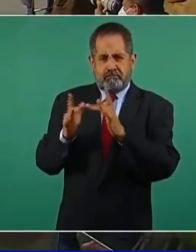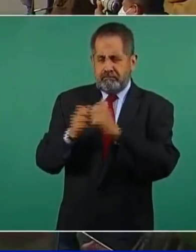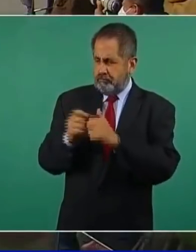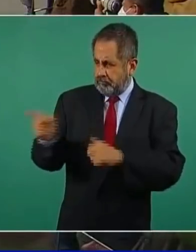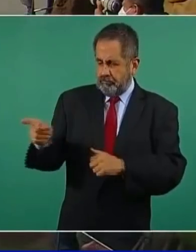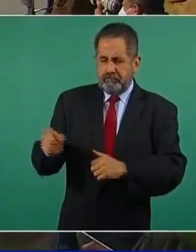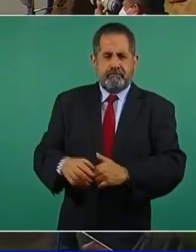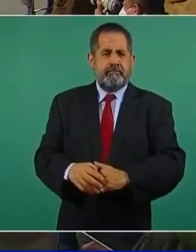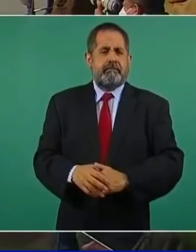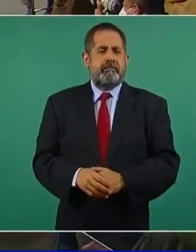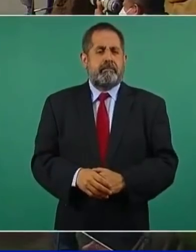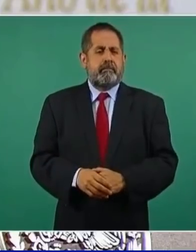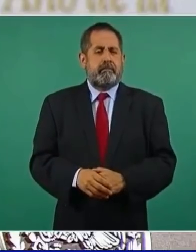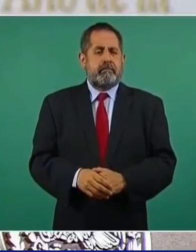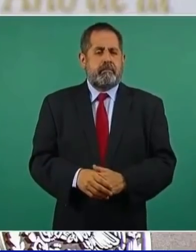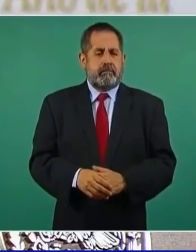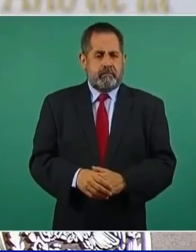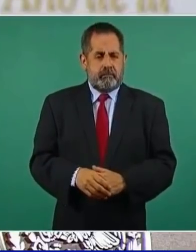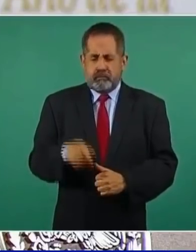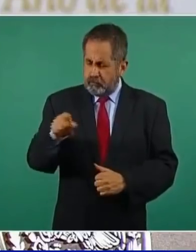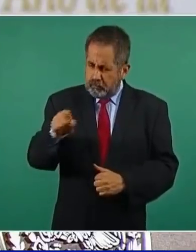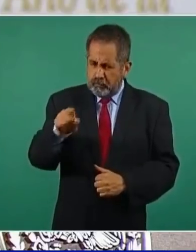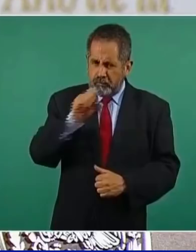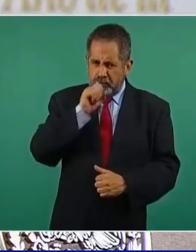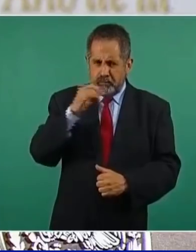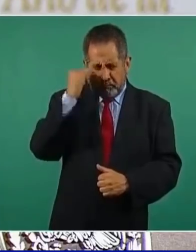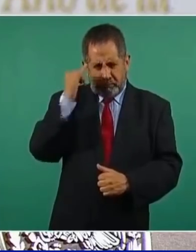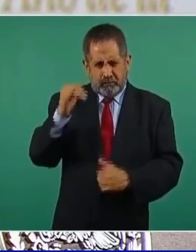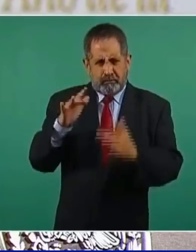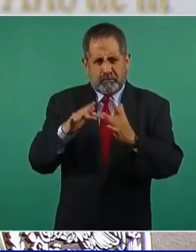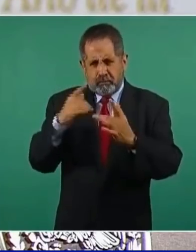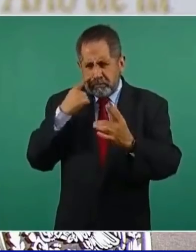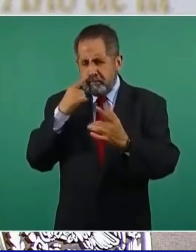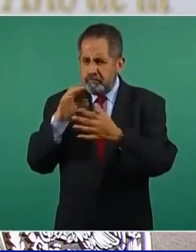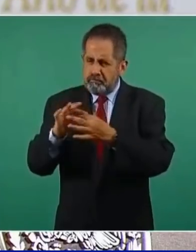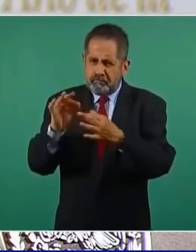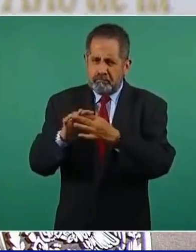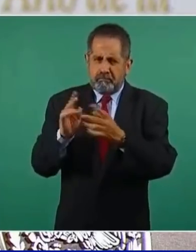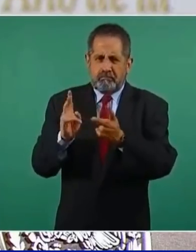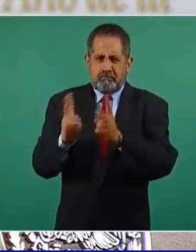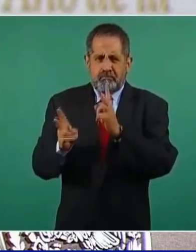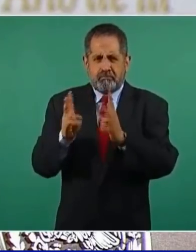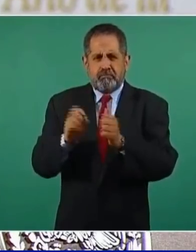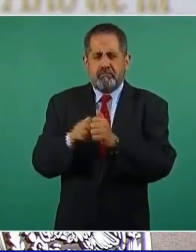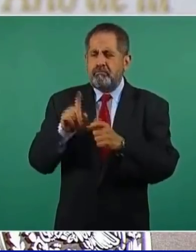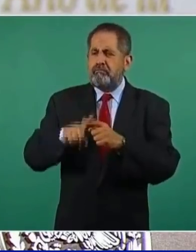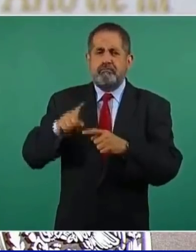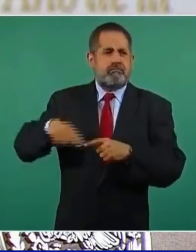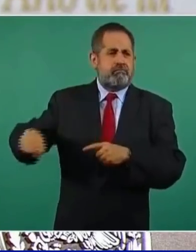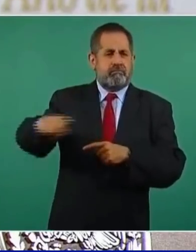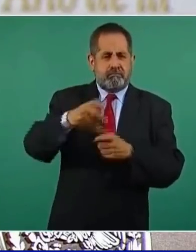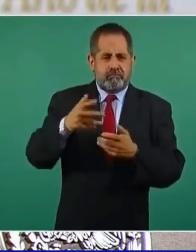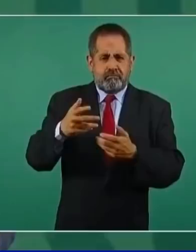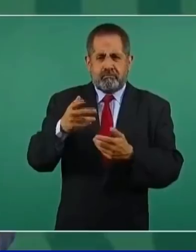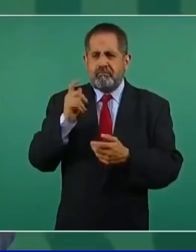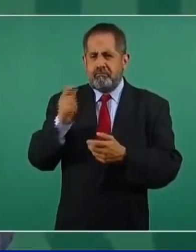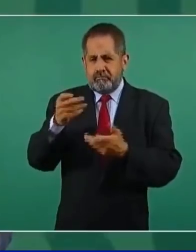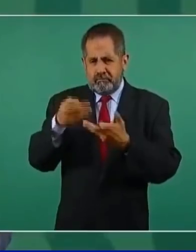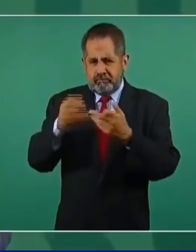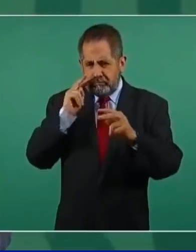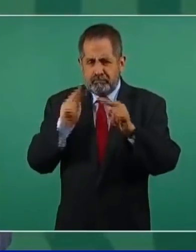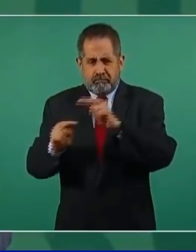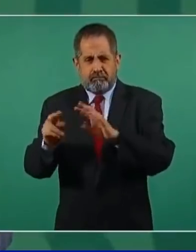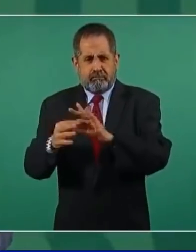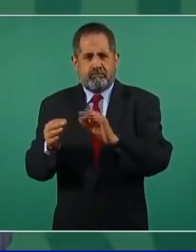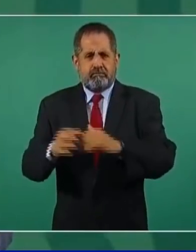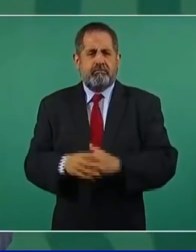comunicación. Sí, que tú estés al tanto de la recuperación que se está haciendo. Sí, estoy al